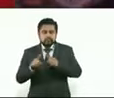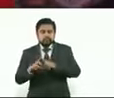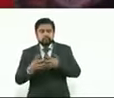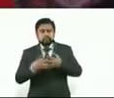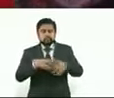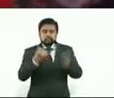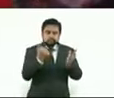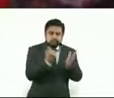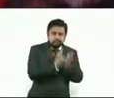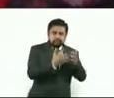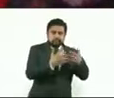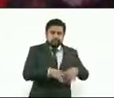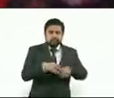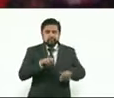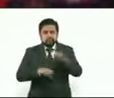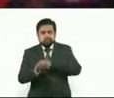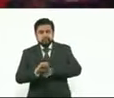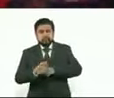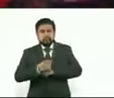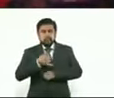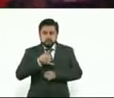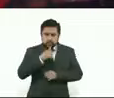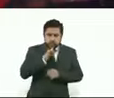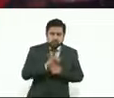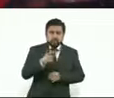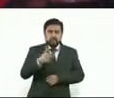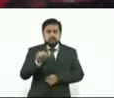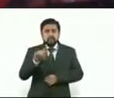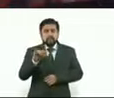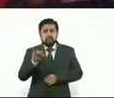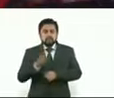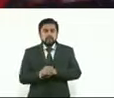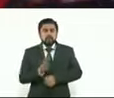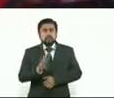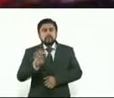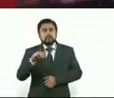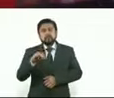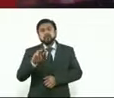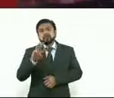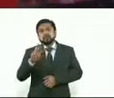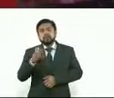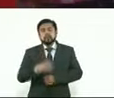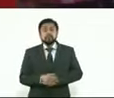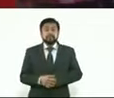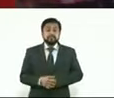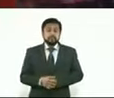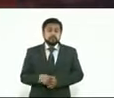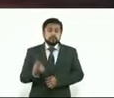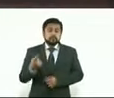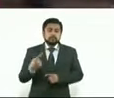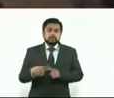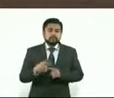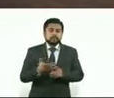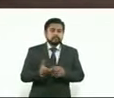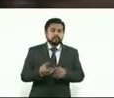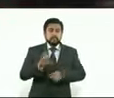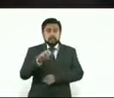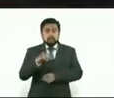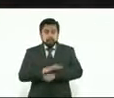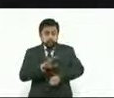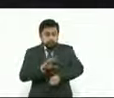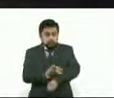E-Pura, Gatorade, BMW. Nuestro maratón es operado por Emoción Deportiva.